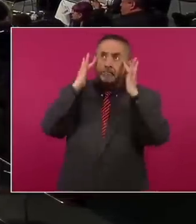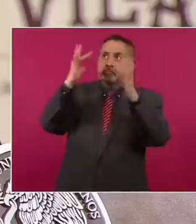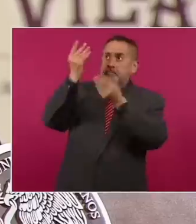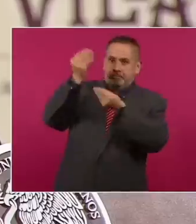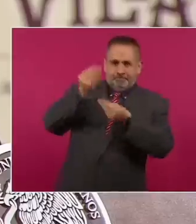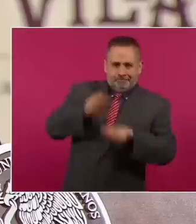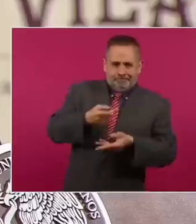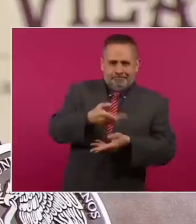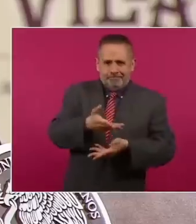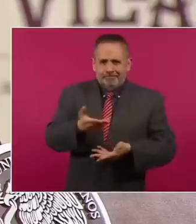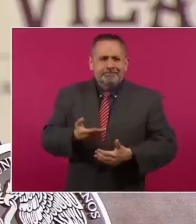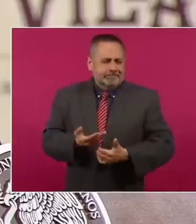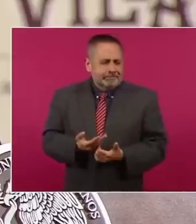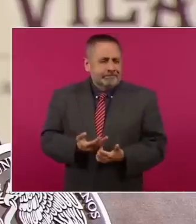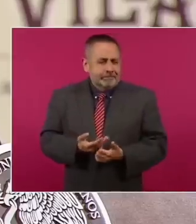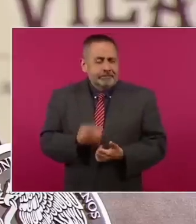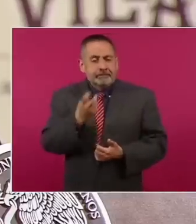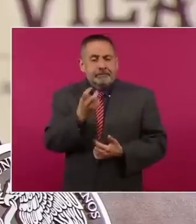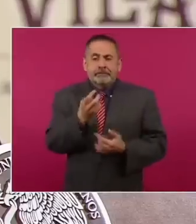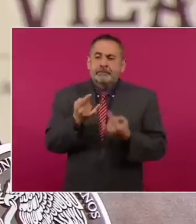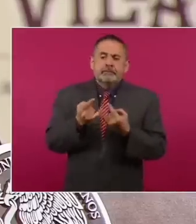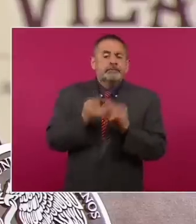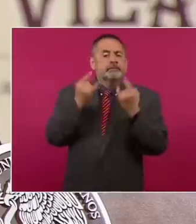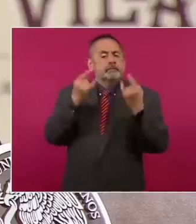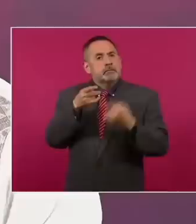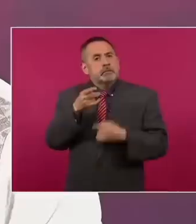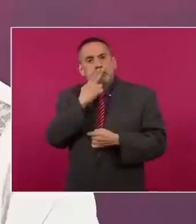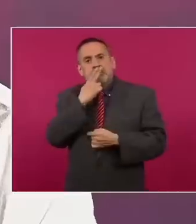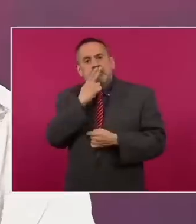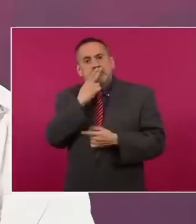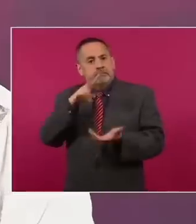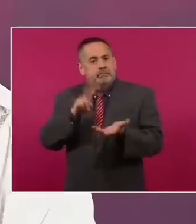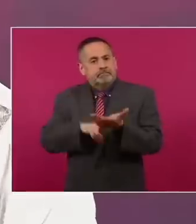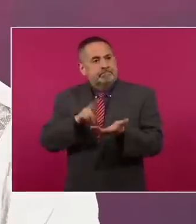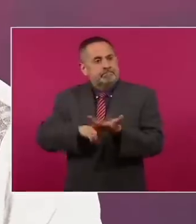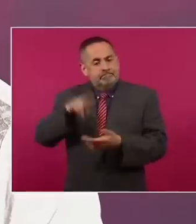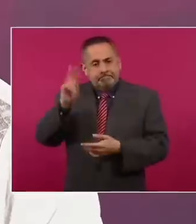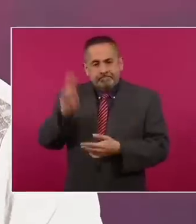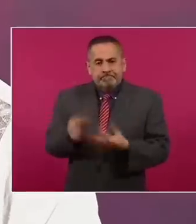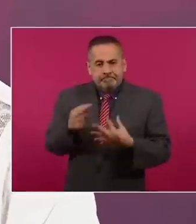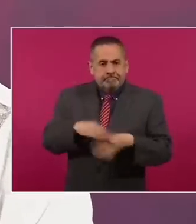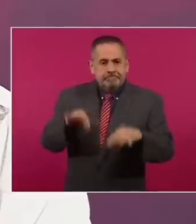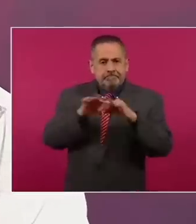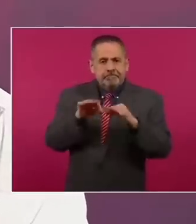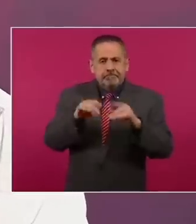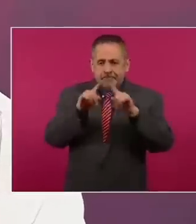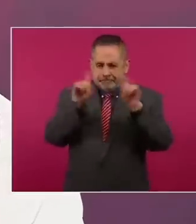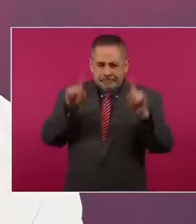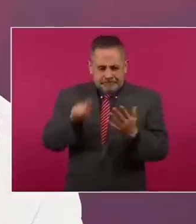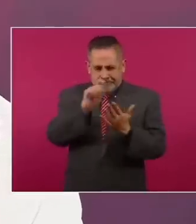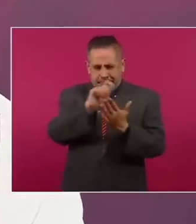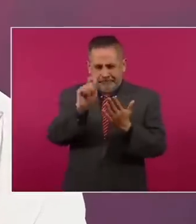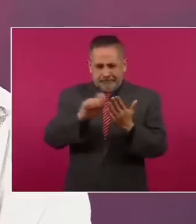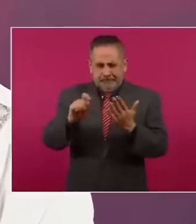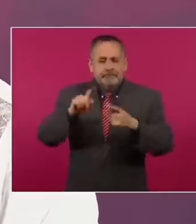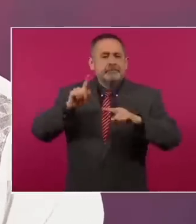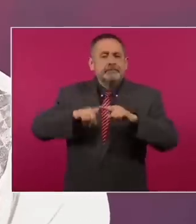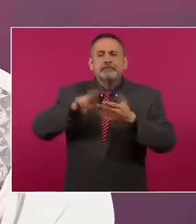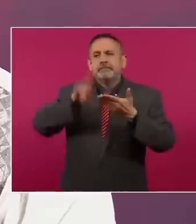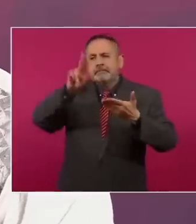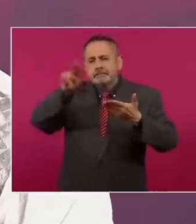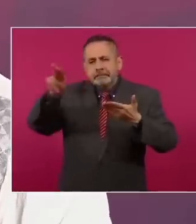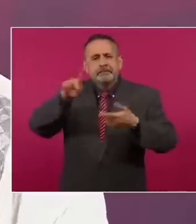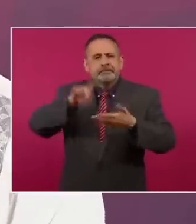La importancia histórica y el referente que nos dejan la nota de los pintores y albañiles